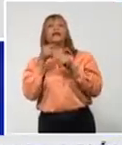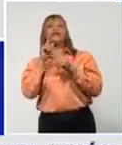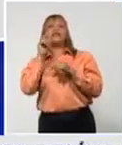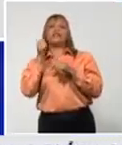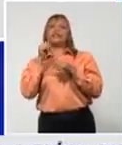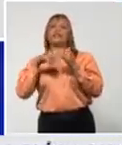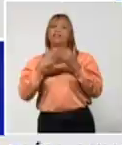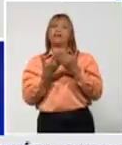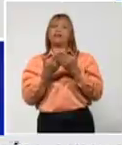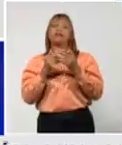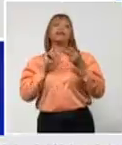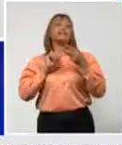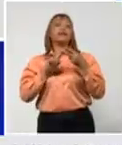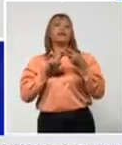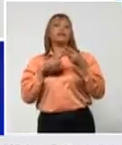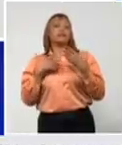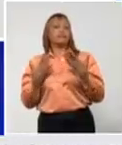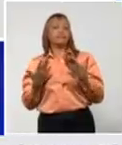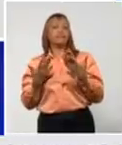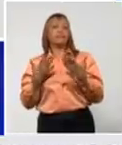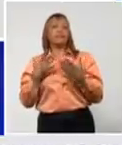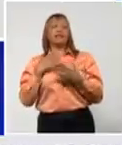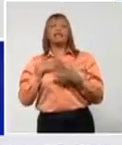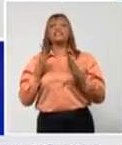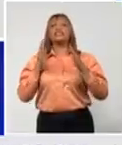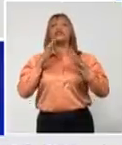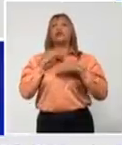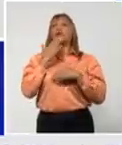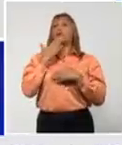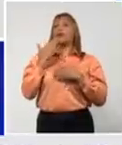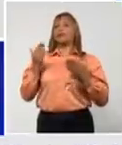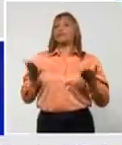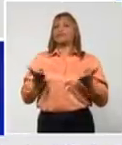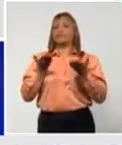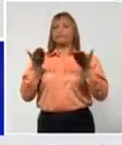Segundo, si no tienen una buena evolución